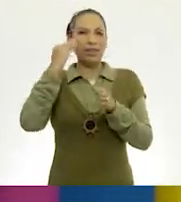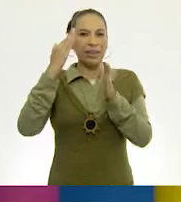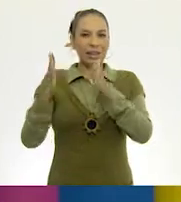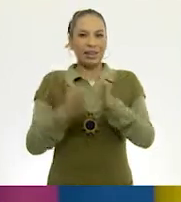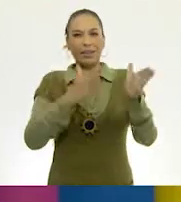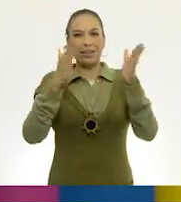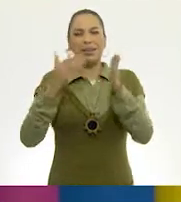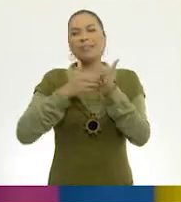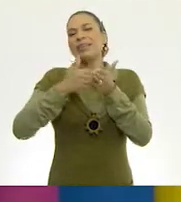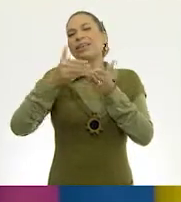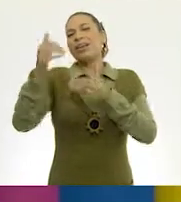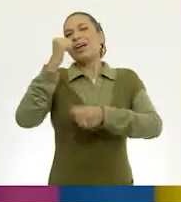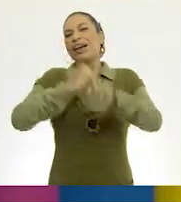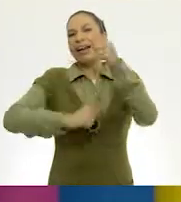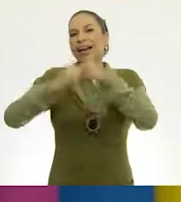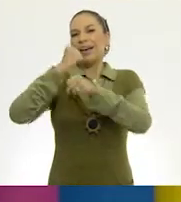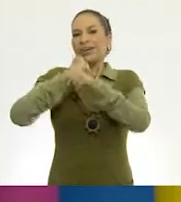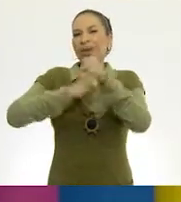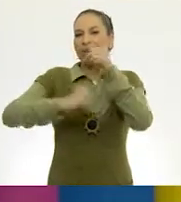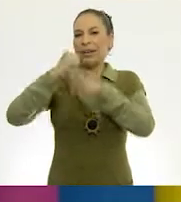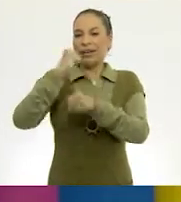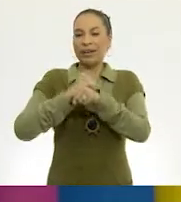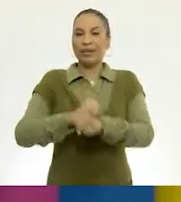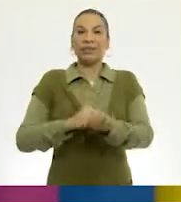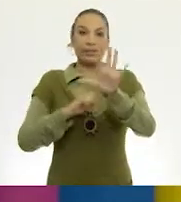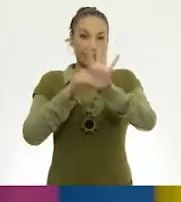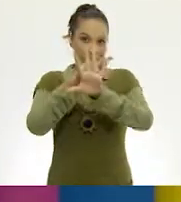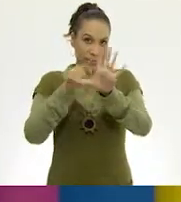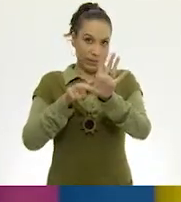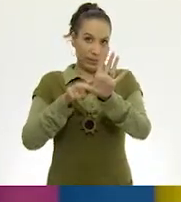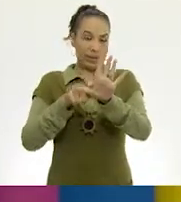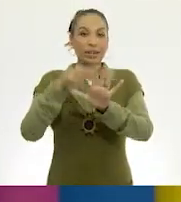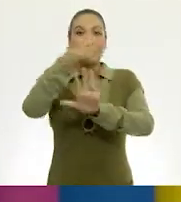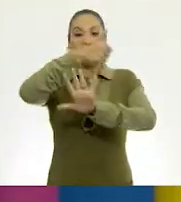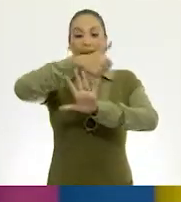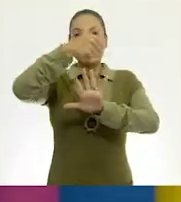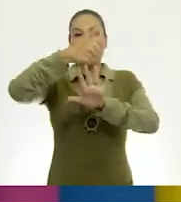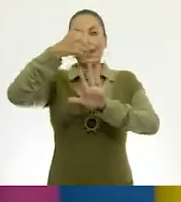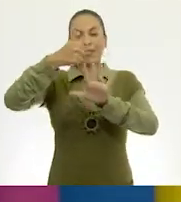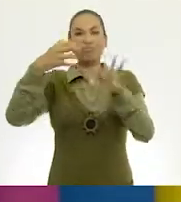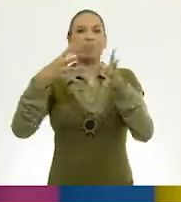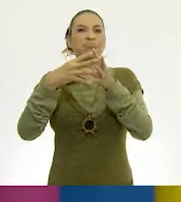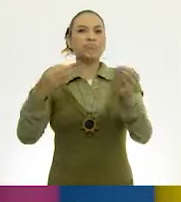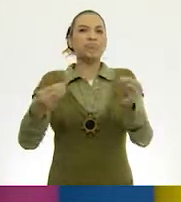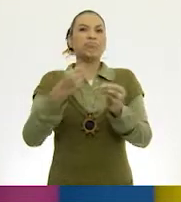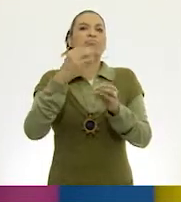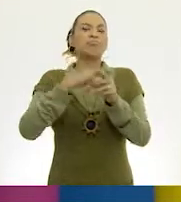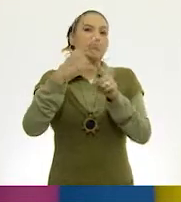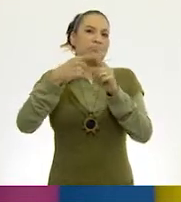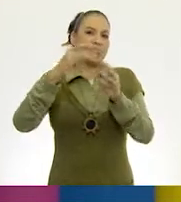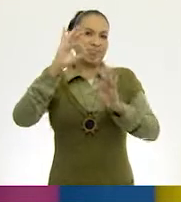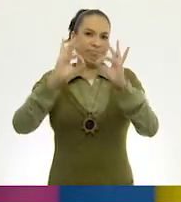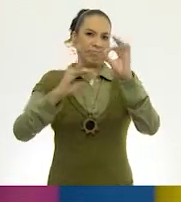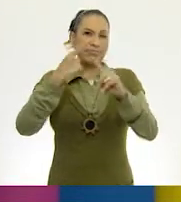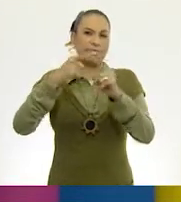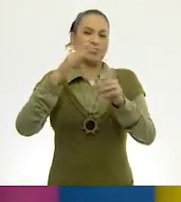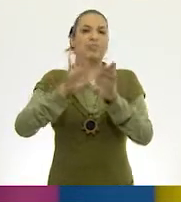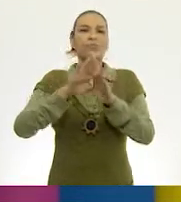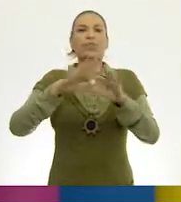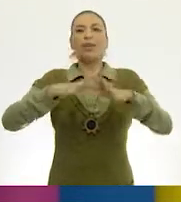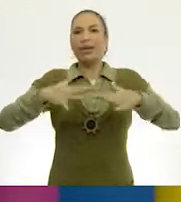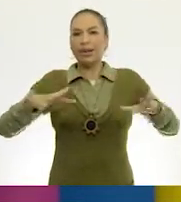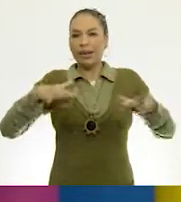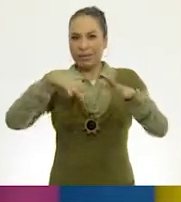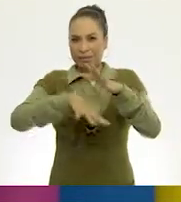hace millones de años. Fueron 5 y en cada una desapareció un alto porcentaje de especies marinas